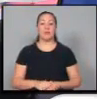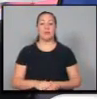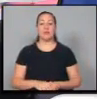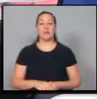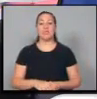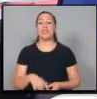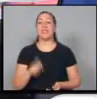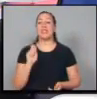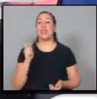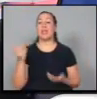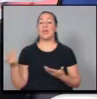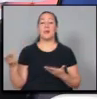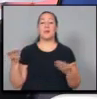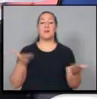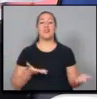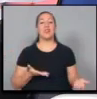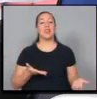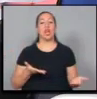el invitado más